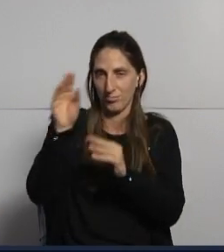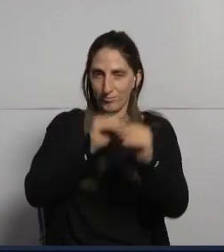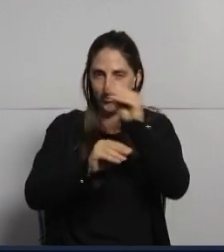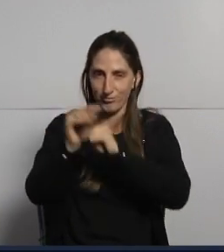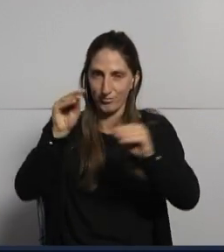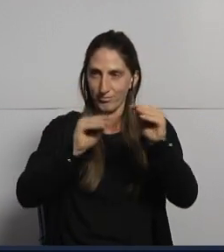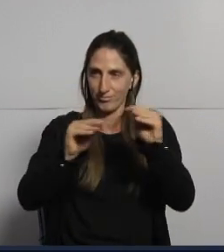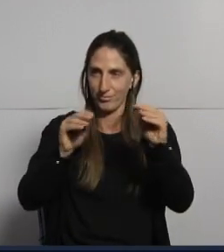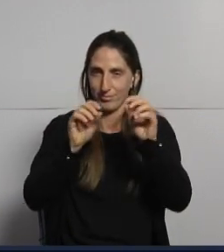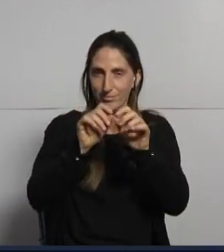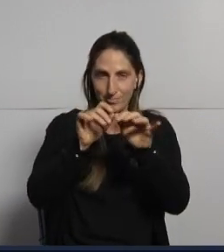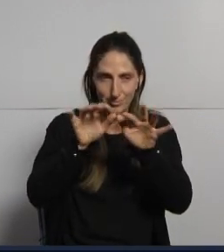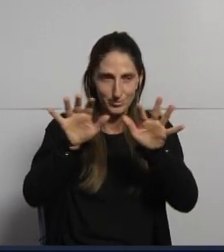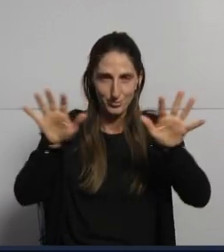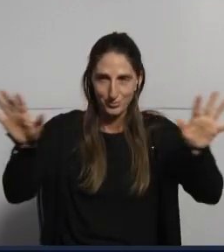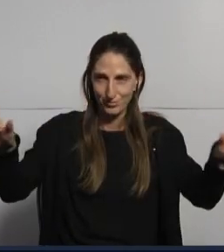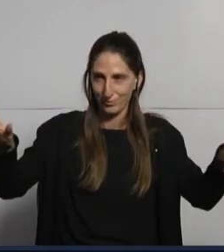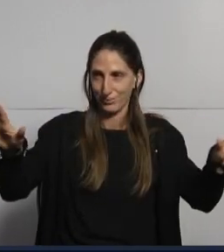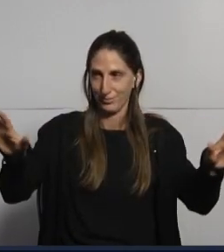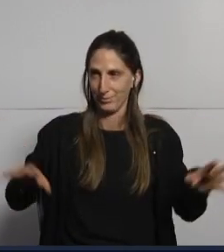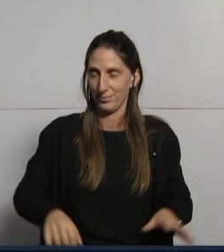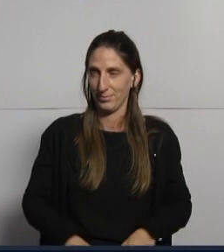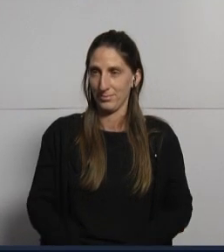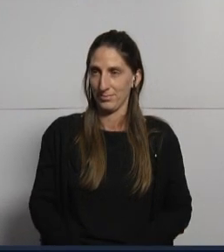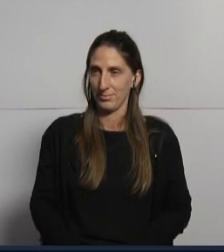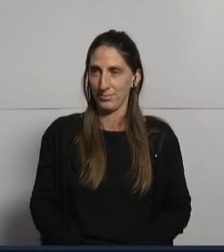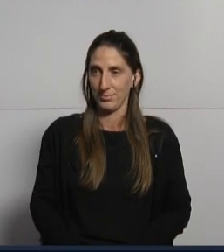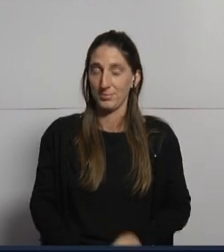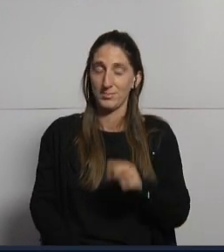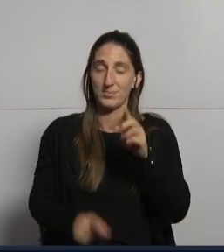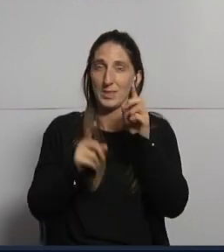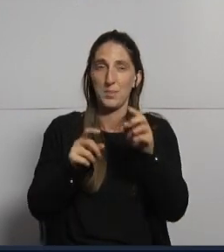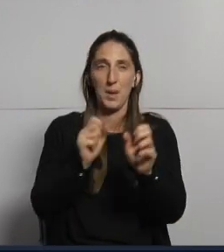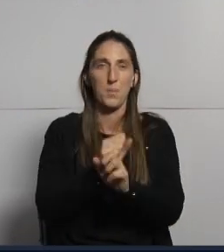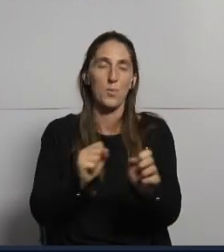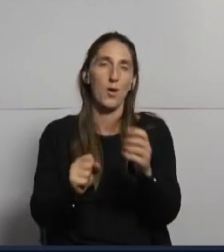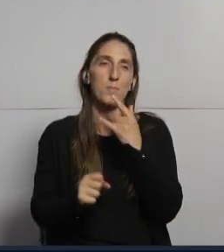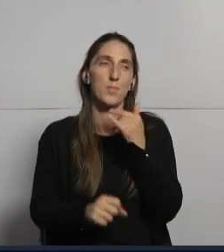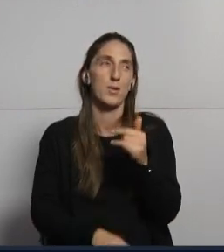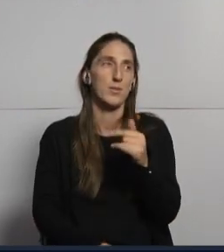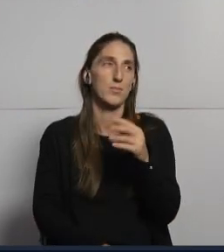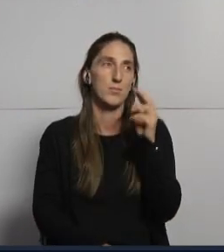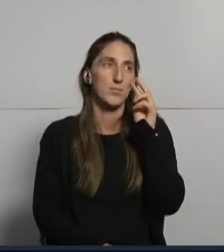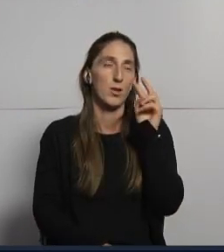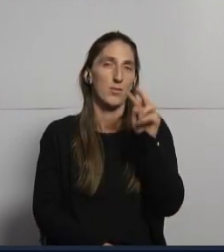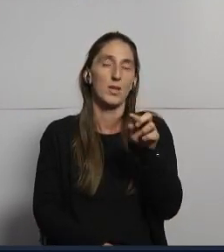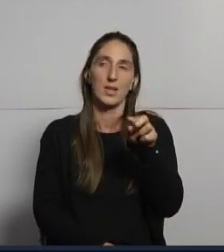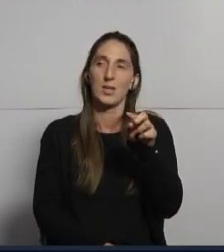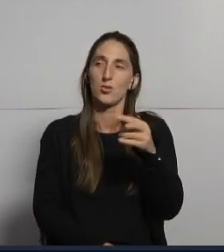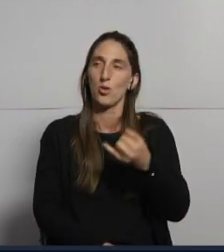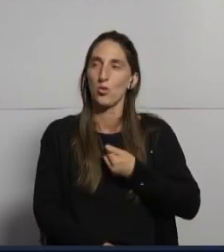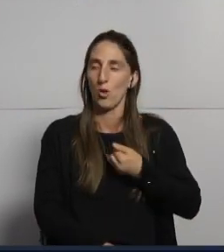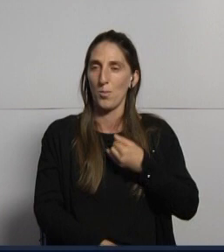para que quede más legible y más entendible. También puedo, por ejemplo, ver esto como si fuera una